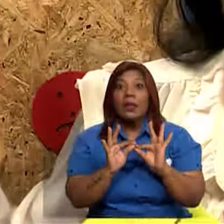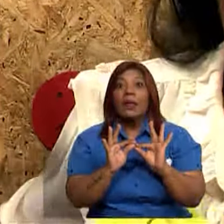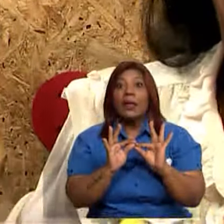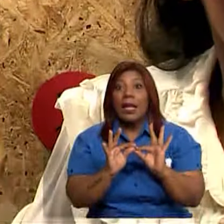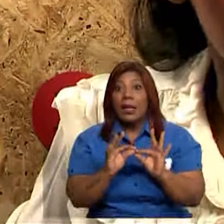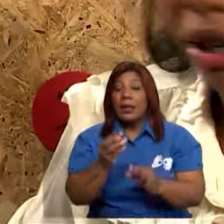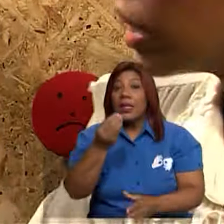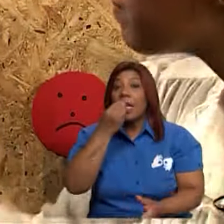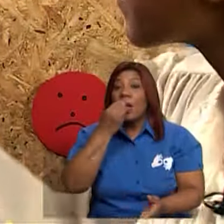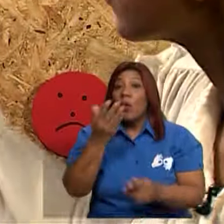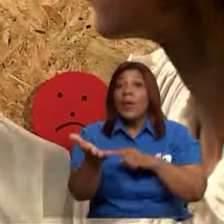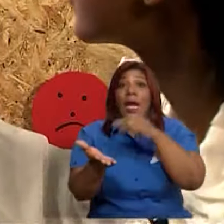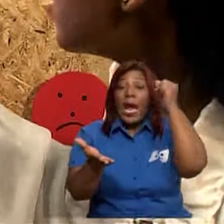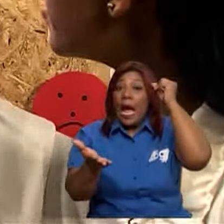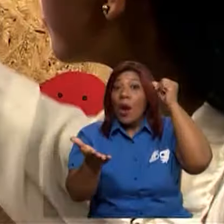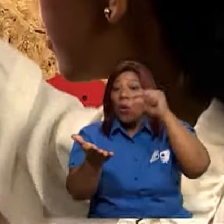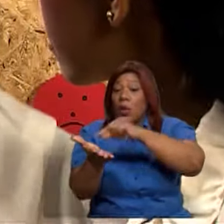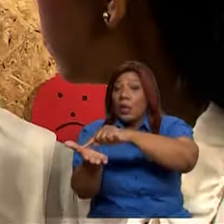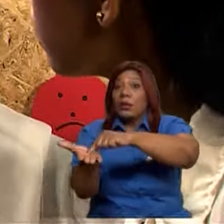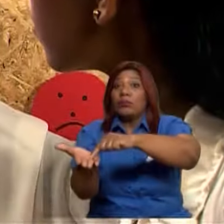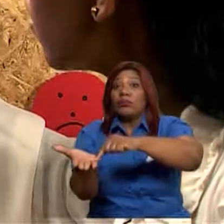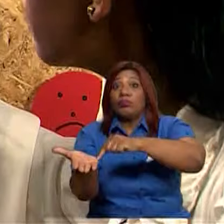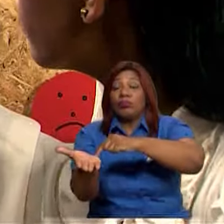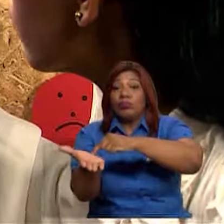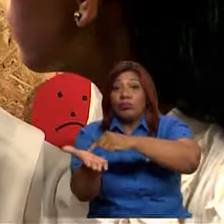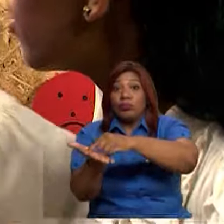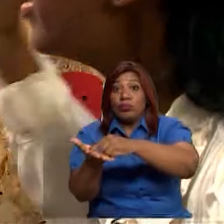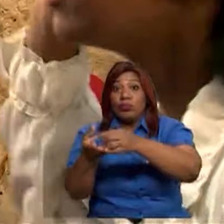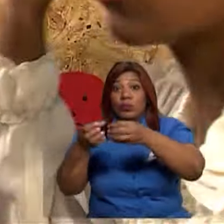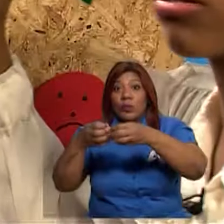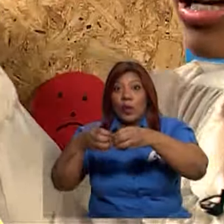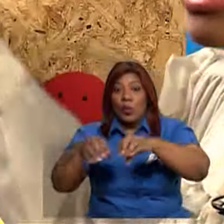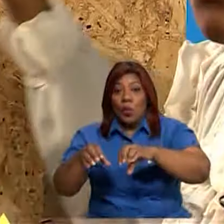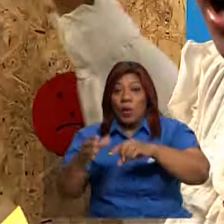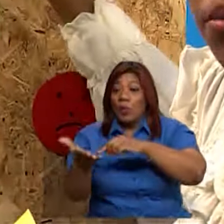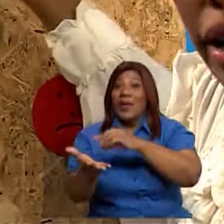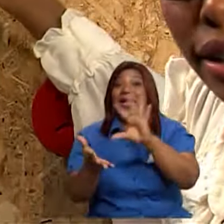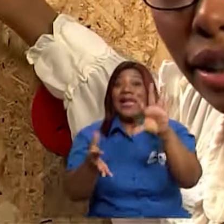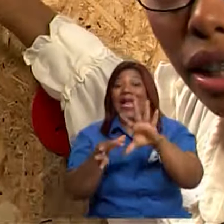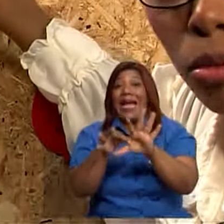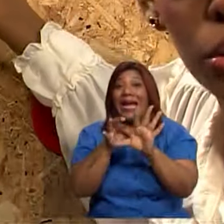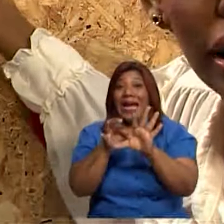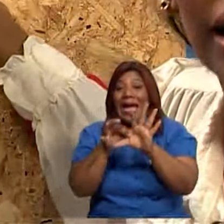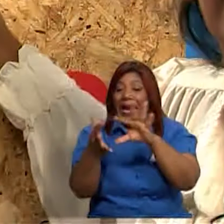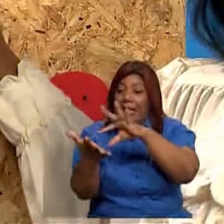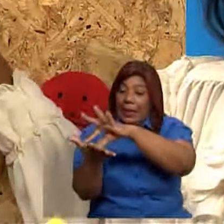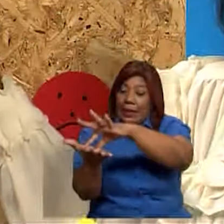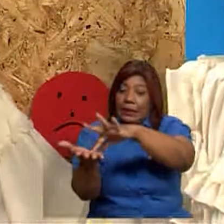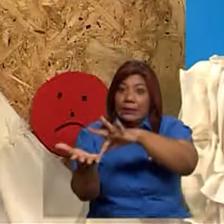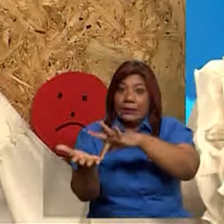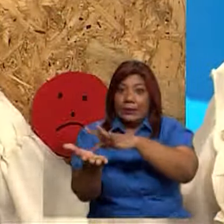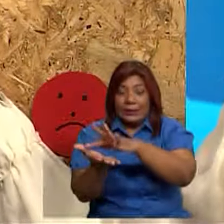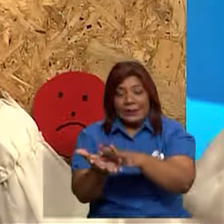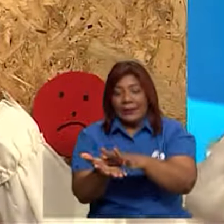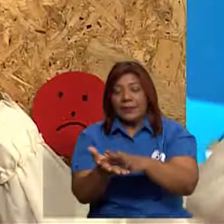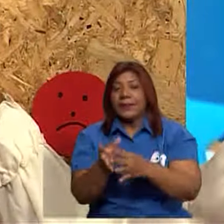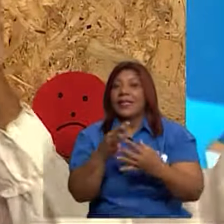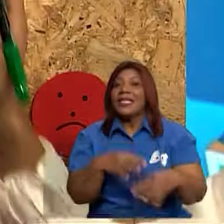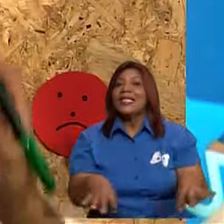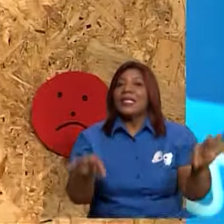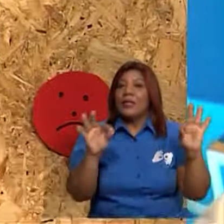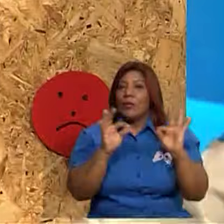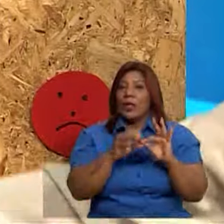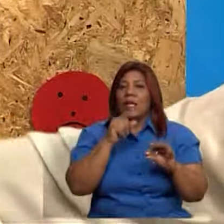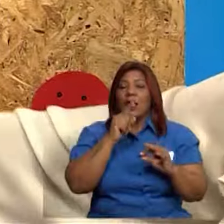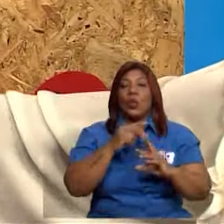estas proteínas, ¿verdad? Entonces, si lo hiciste, vamos a ver, entonces igualmente tenemos una carita feliz.